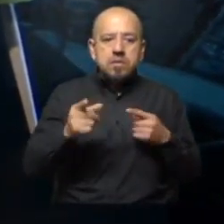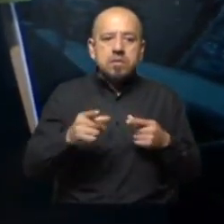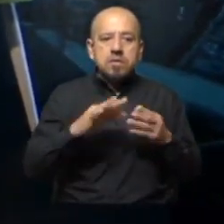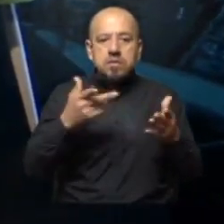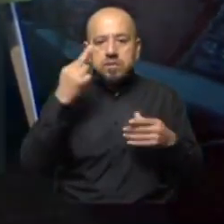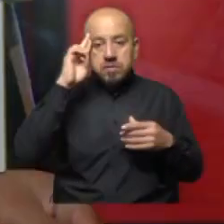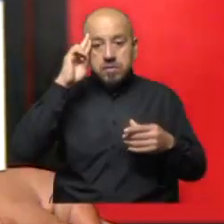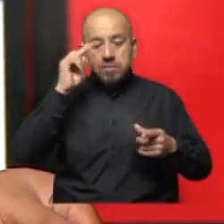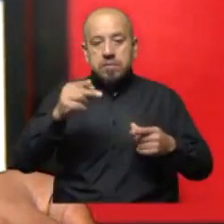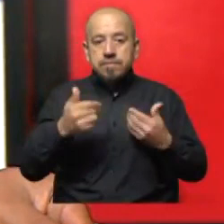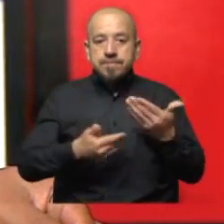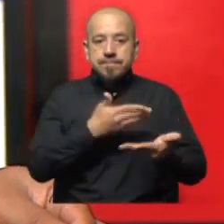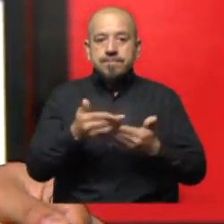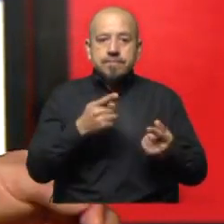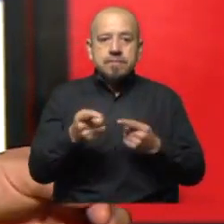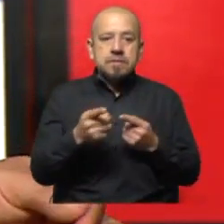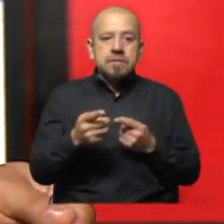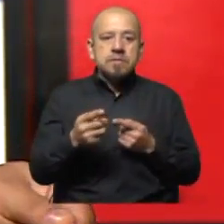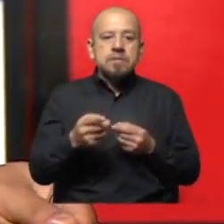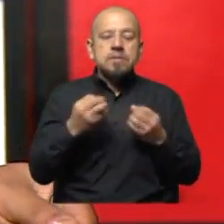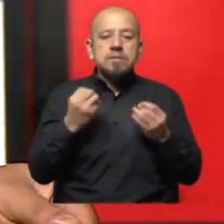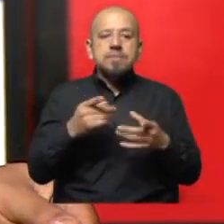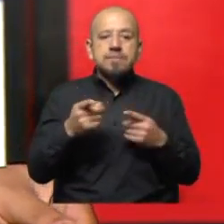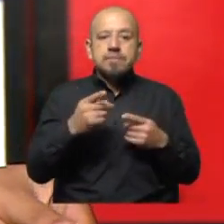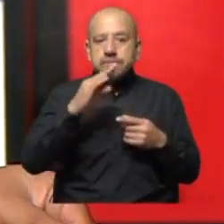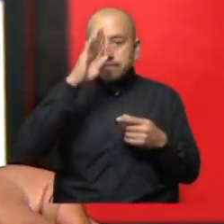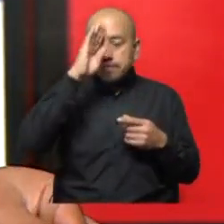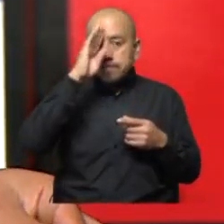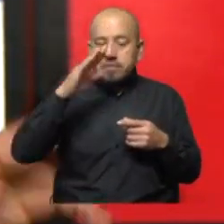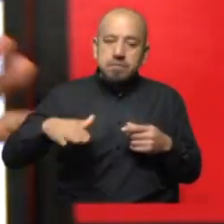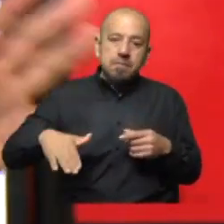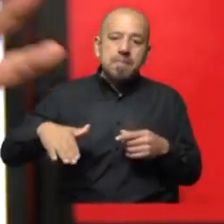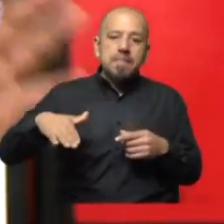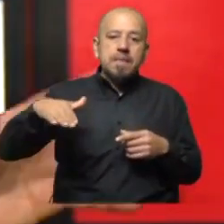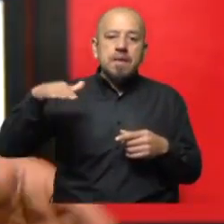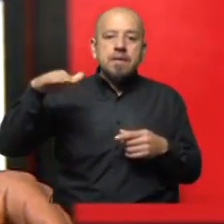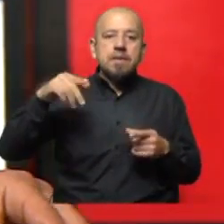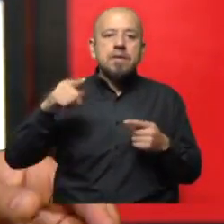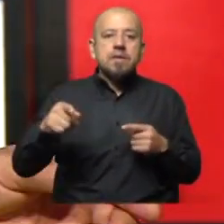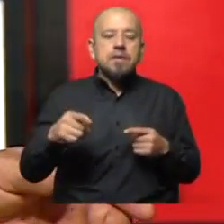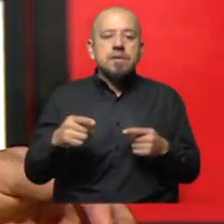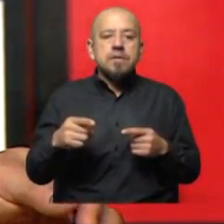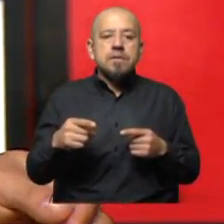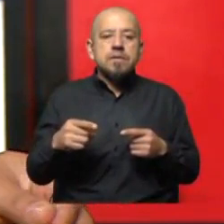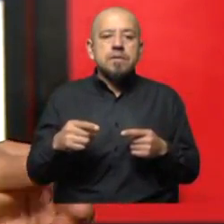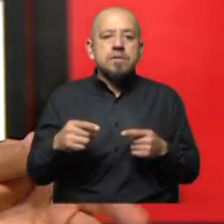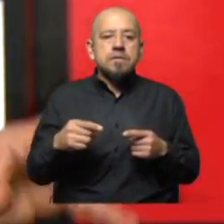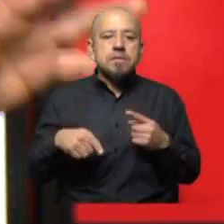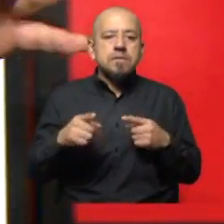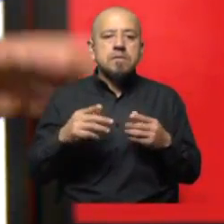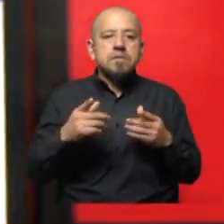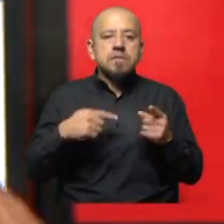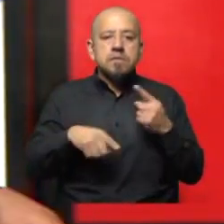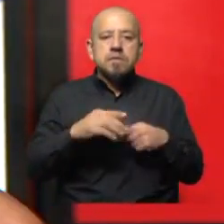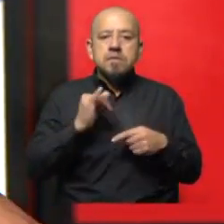respeto y de trato este también porque lo aprendía muy chico y éste con unas cosas mías no te voy a decir estrictas pero